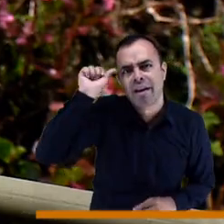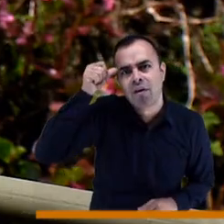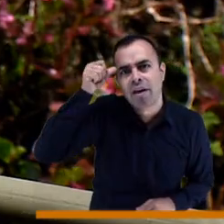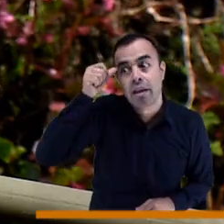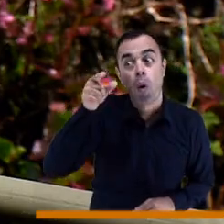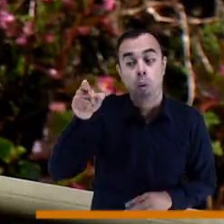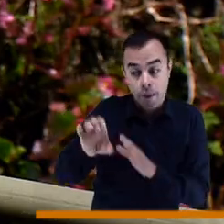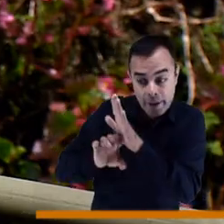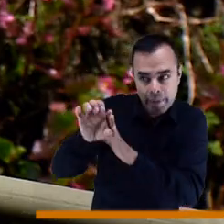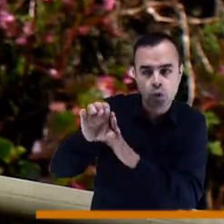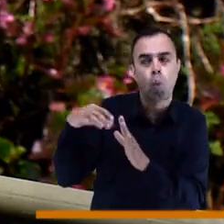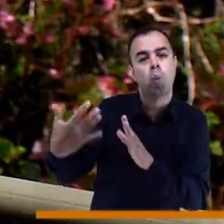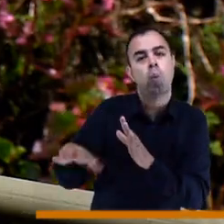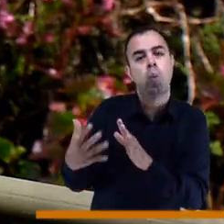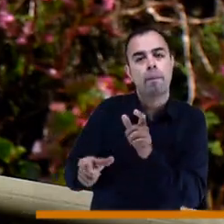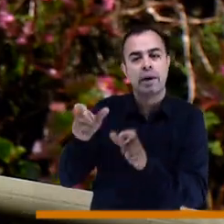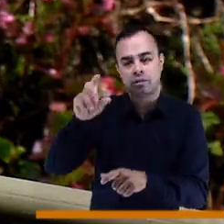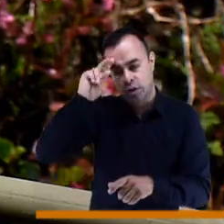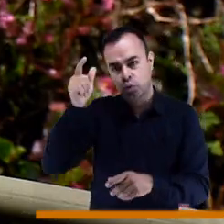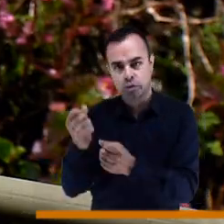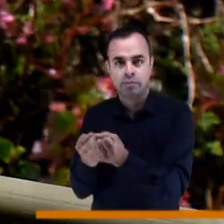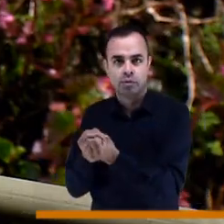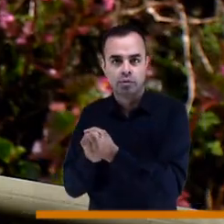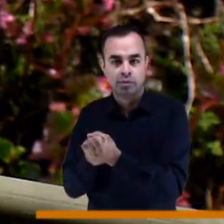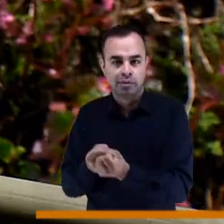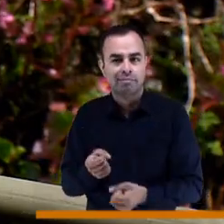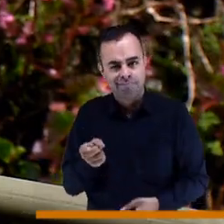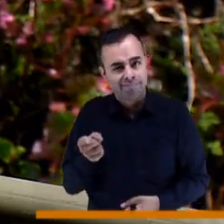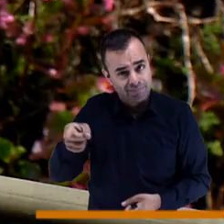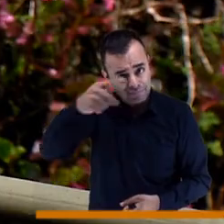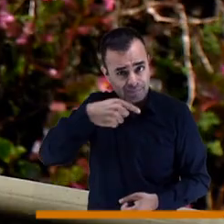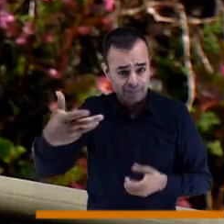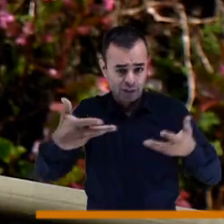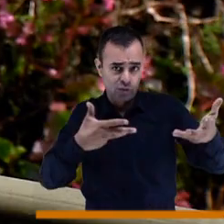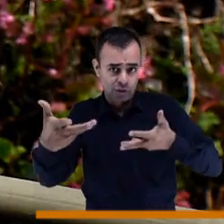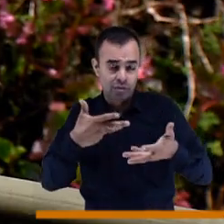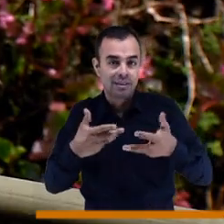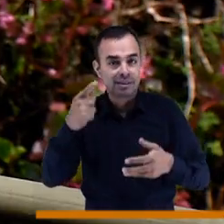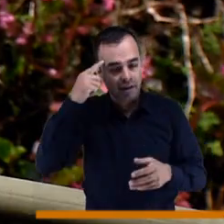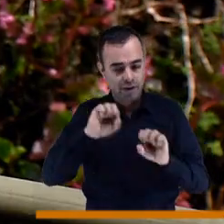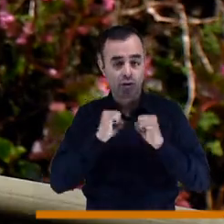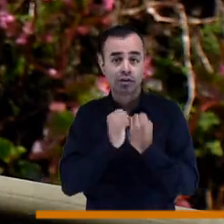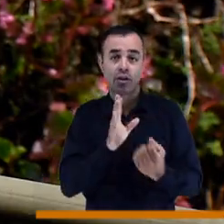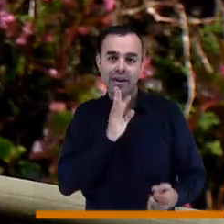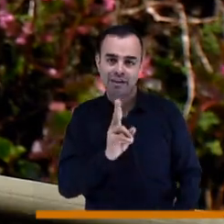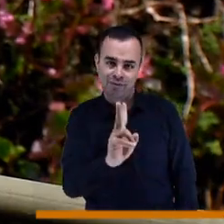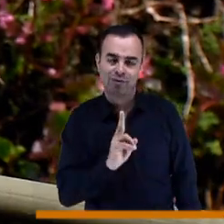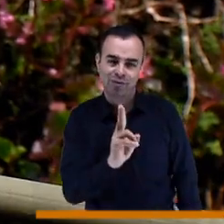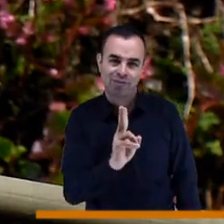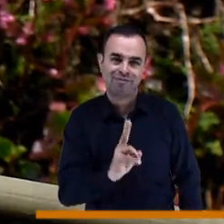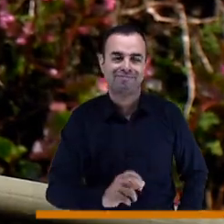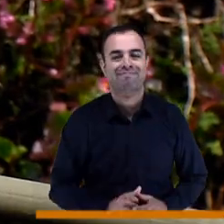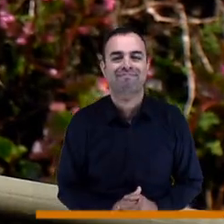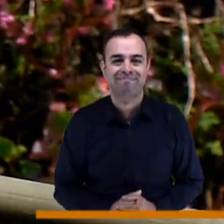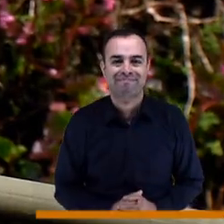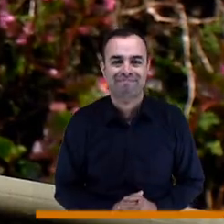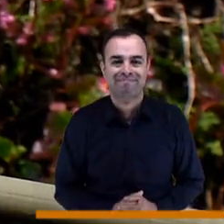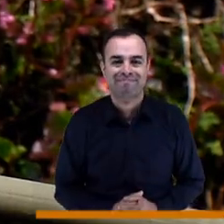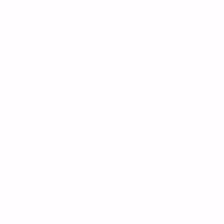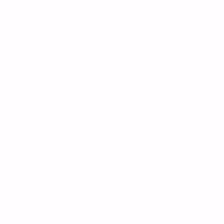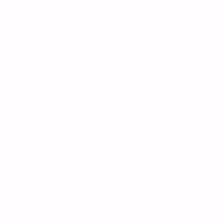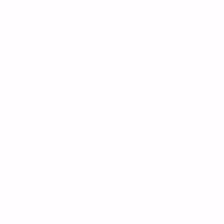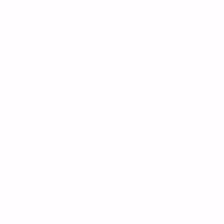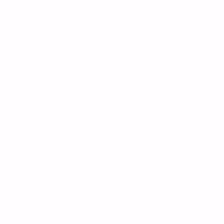emprender, recuerde que detrás de ese producto hay muchas ganas y pasión. Ayudémonos entre todos, porque el consejo somos tú y yo.